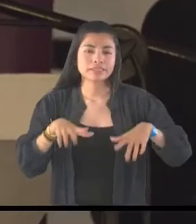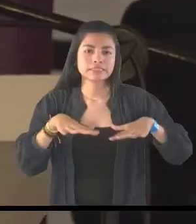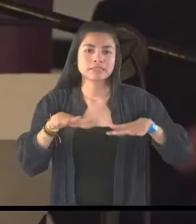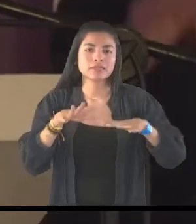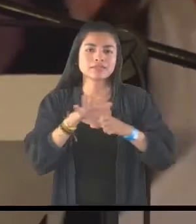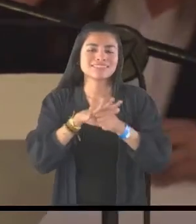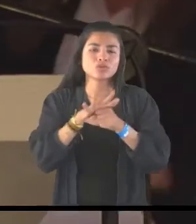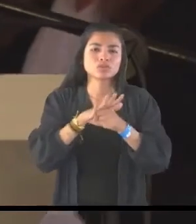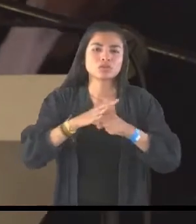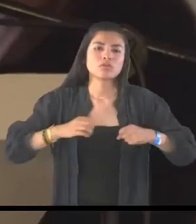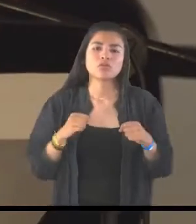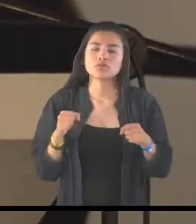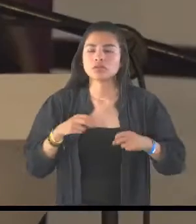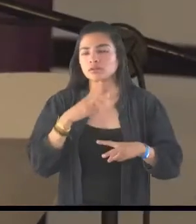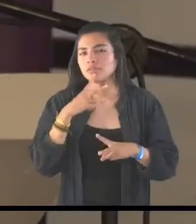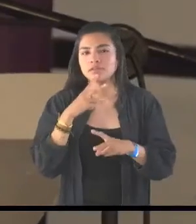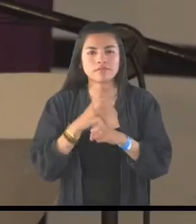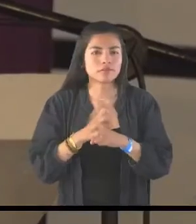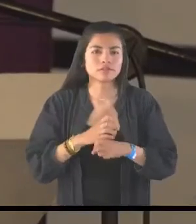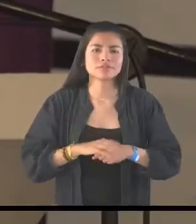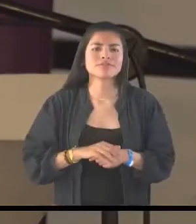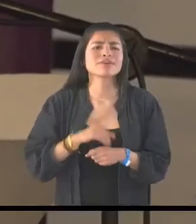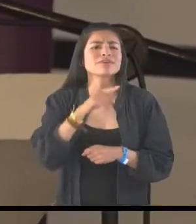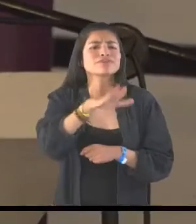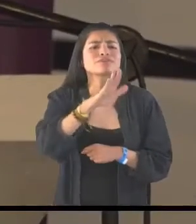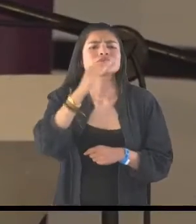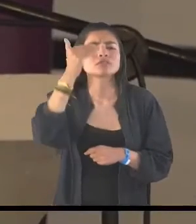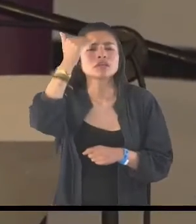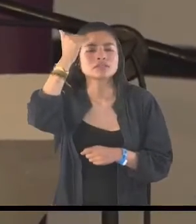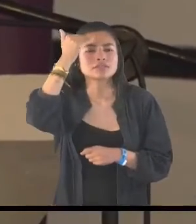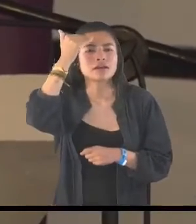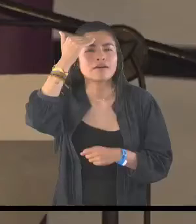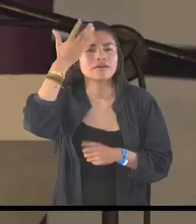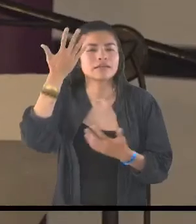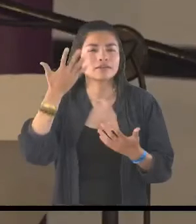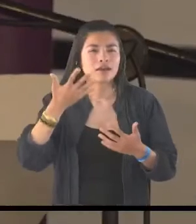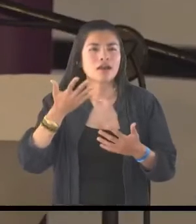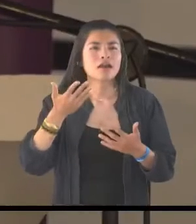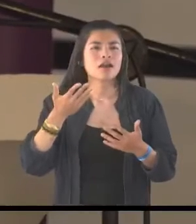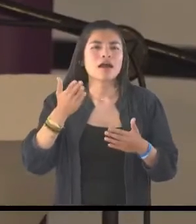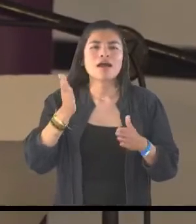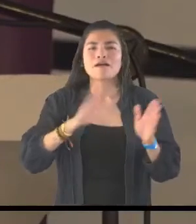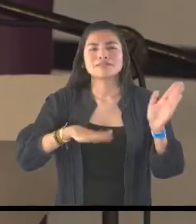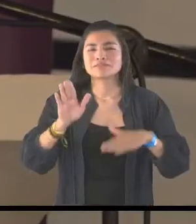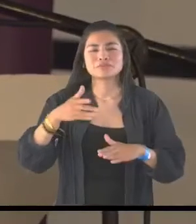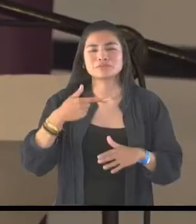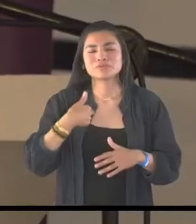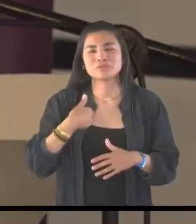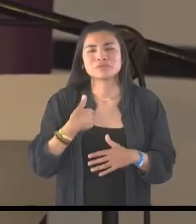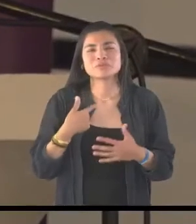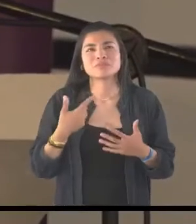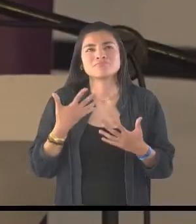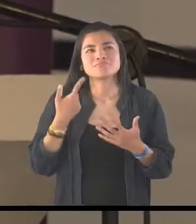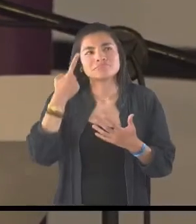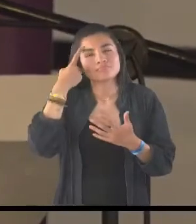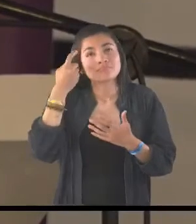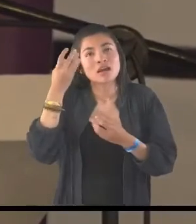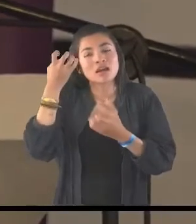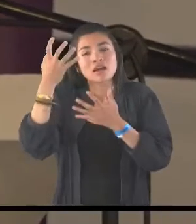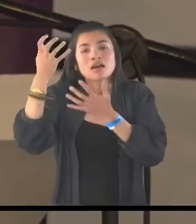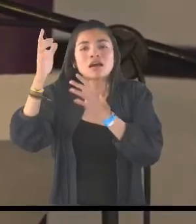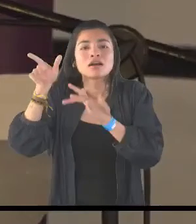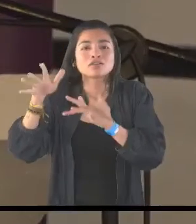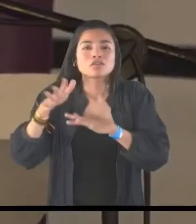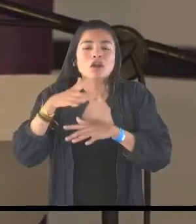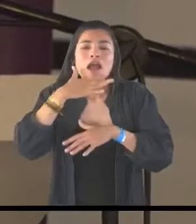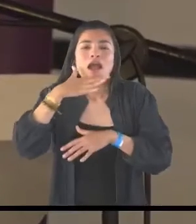es muy difícil y usted sabe que hay veces uno, su campo no lo deja, extraña mucho su campo porque mi mamá ha